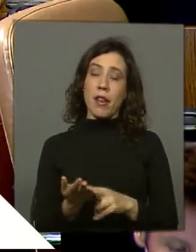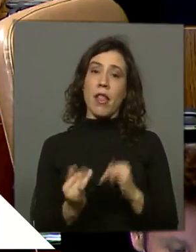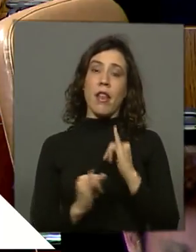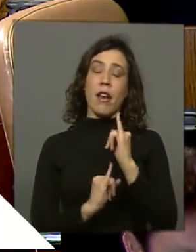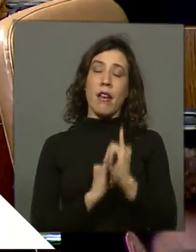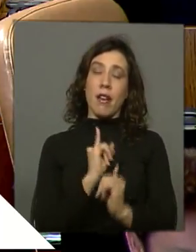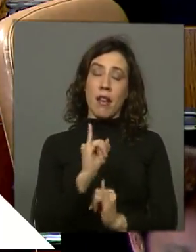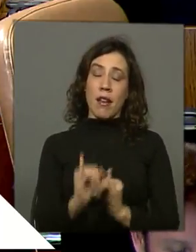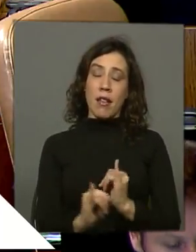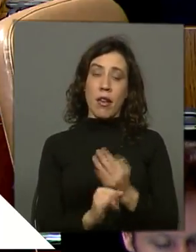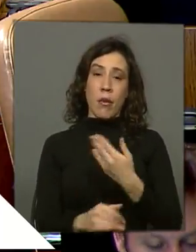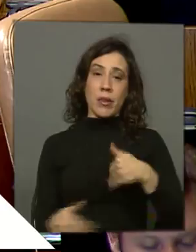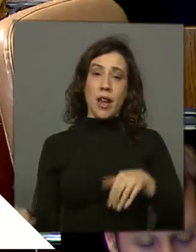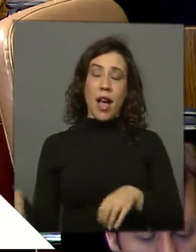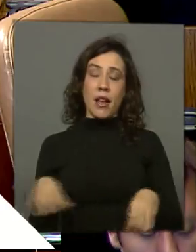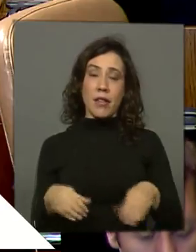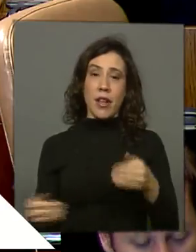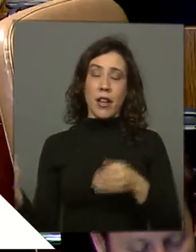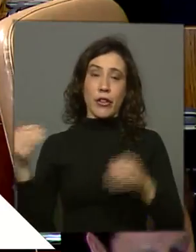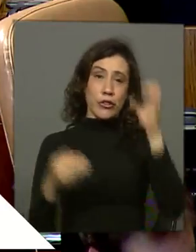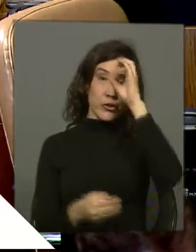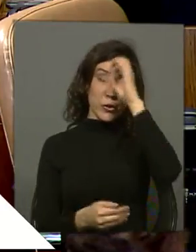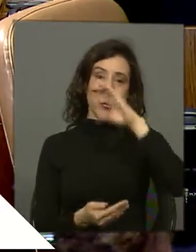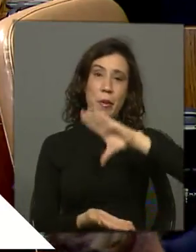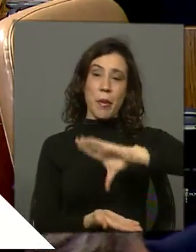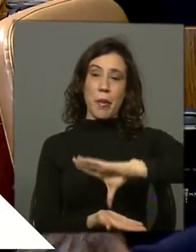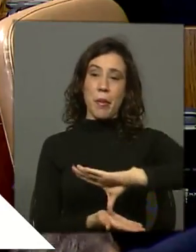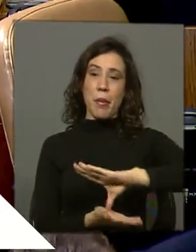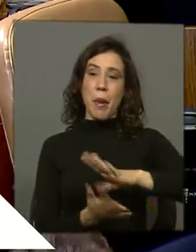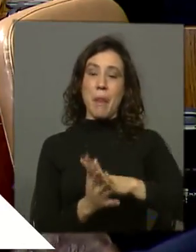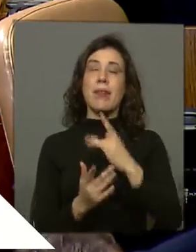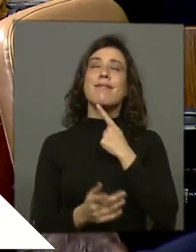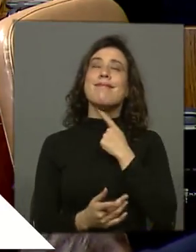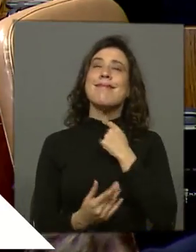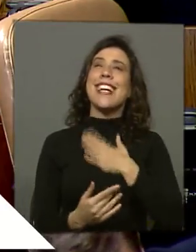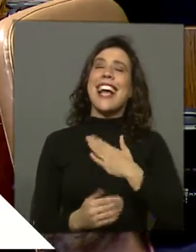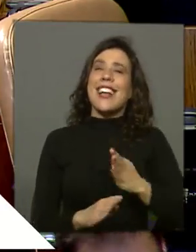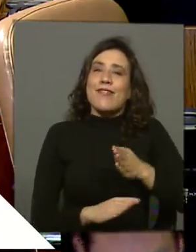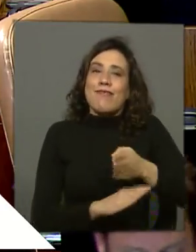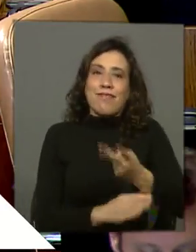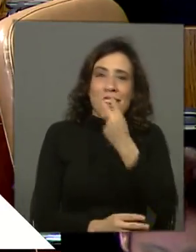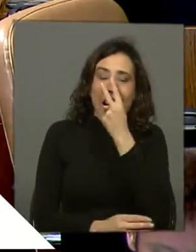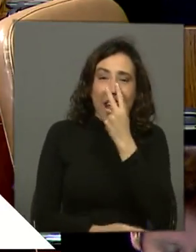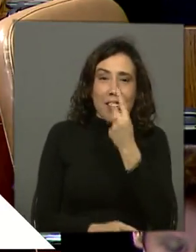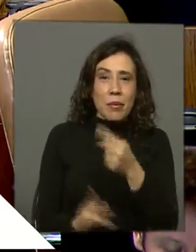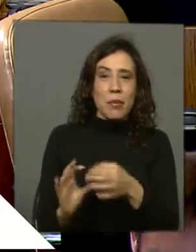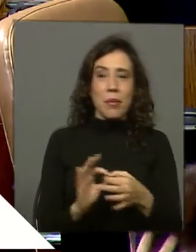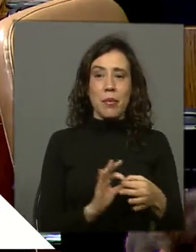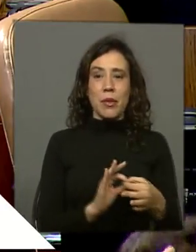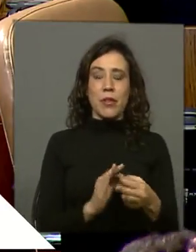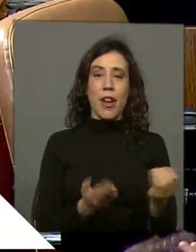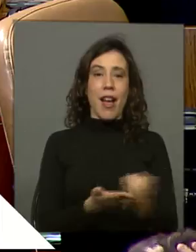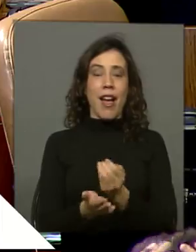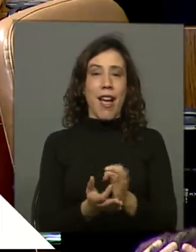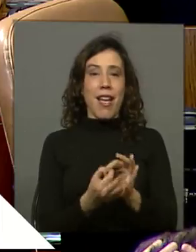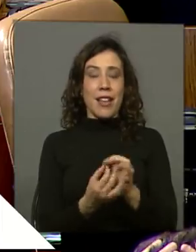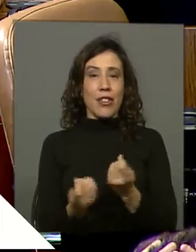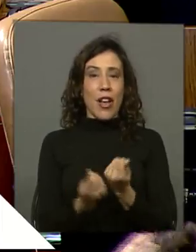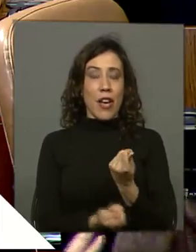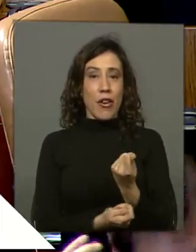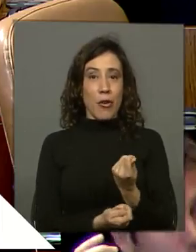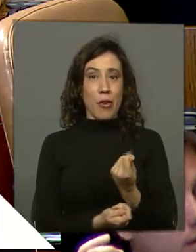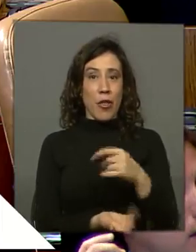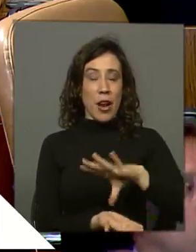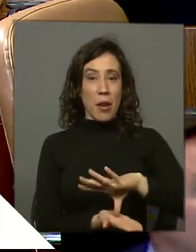internacional a nuestra actividad turística seremos un país aún más atractivo para visitar y como consecuencia de ello los ingresos económicos a nivel